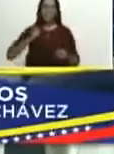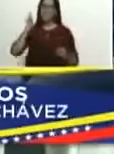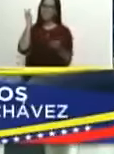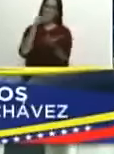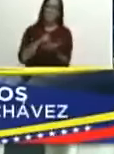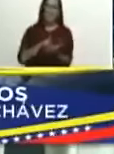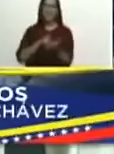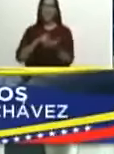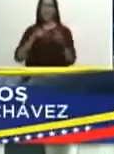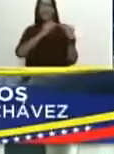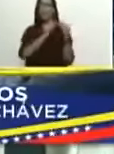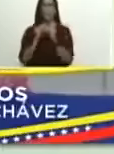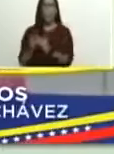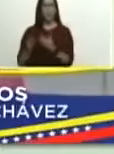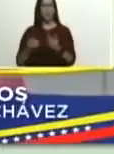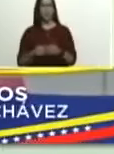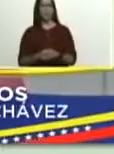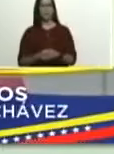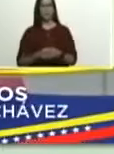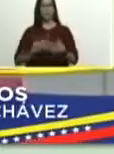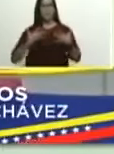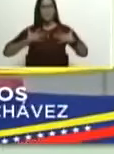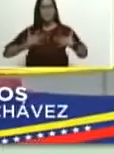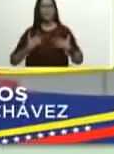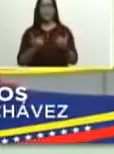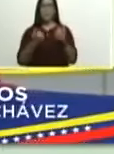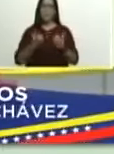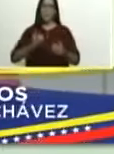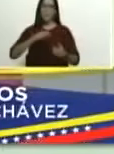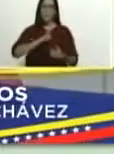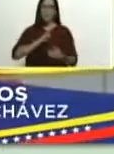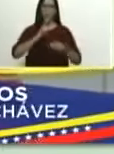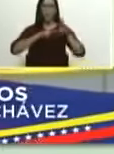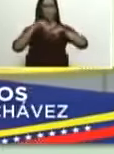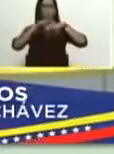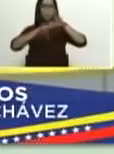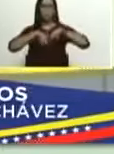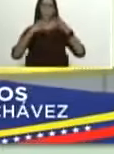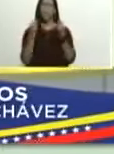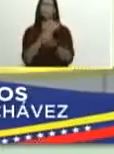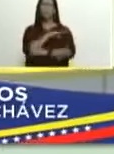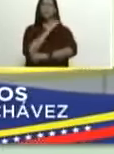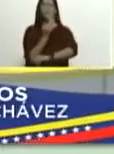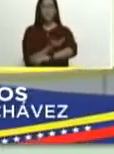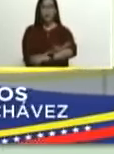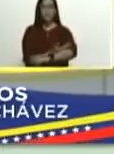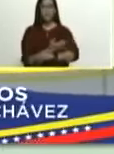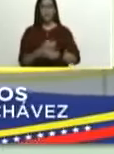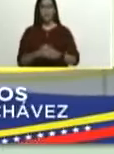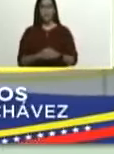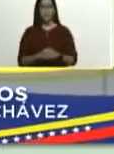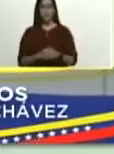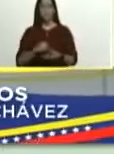nivel comunero, retomar la autoconstrucción con mucha fuerza.